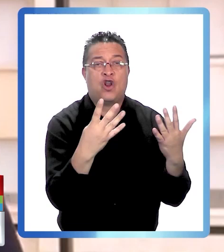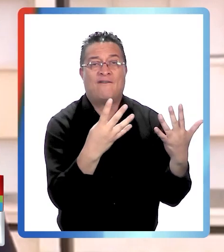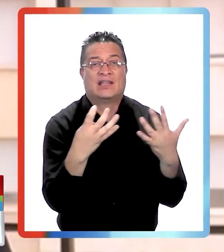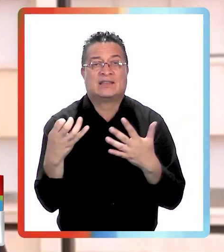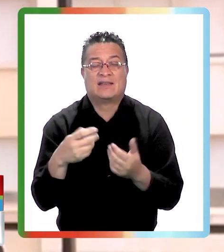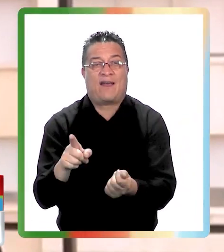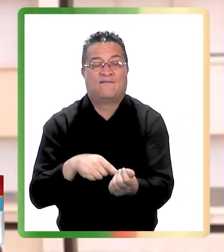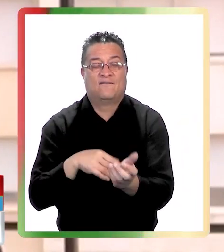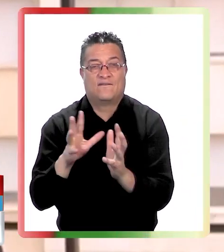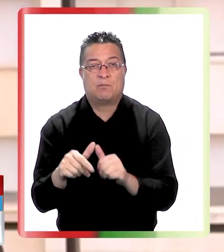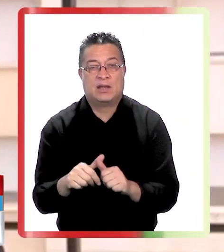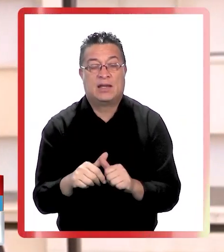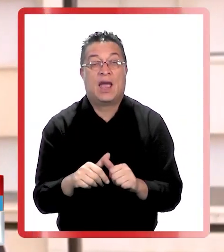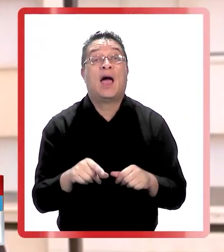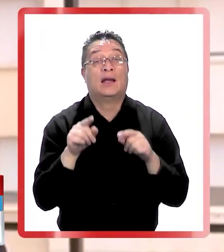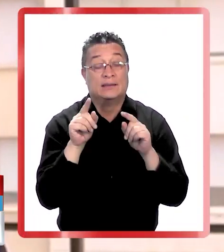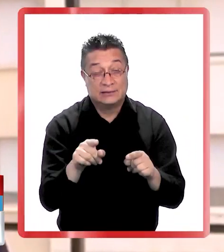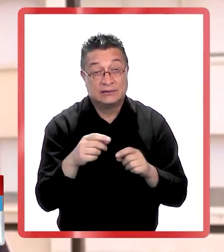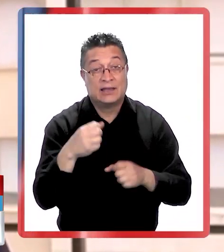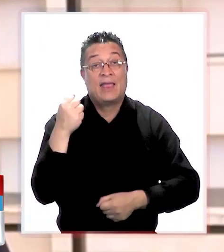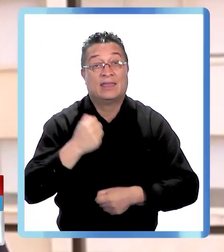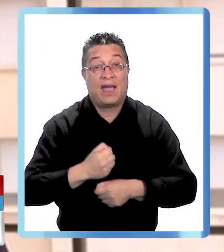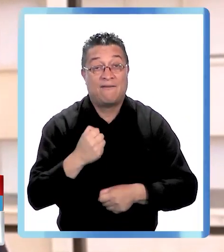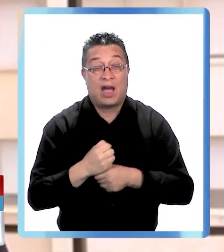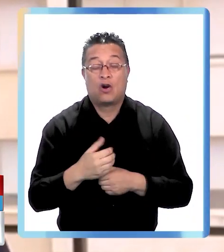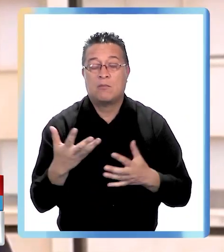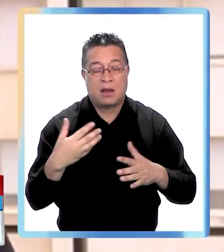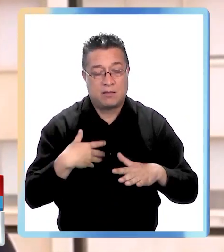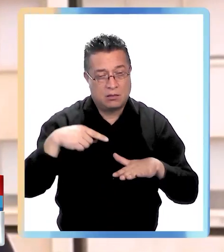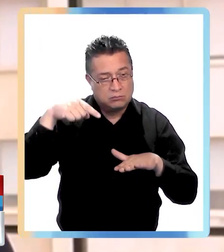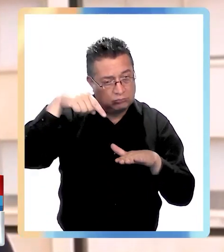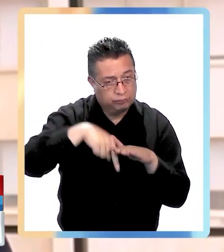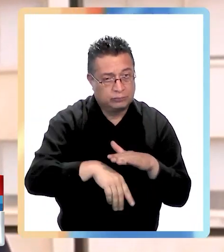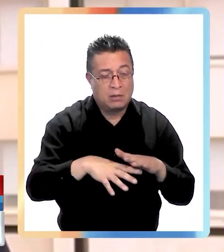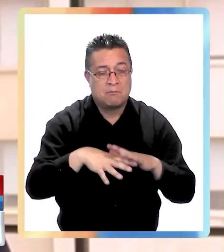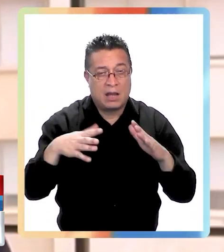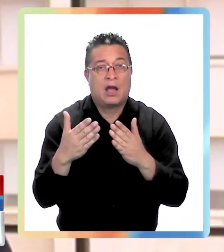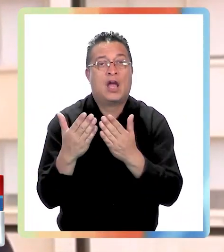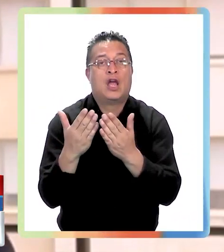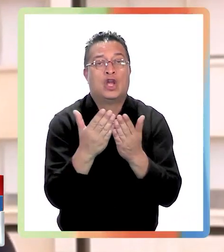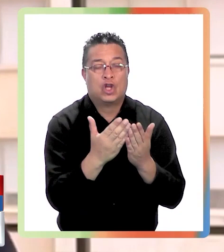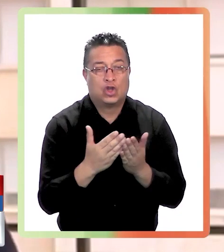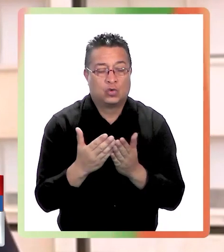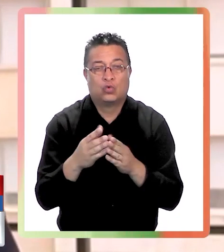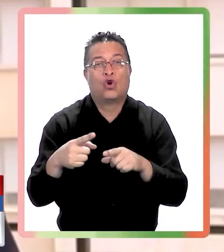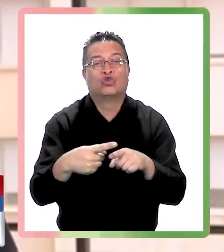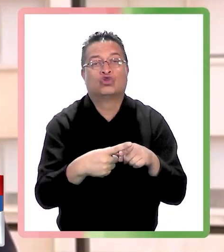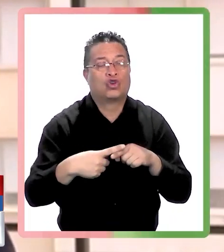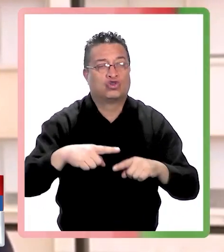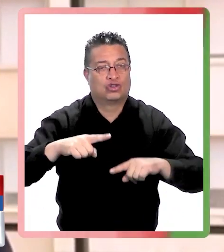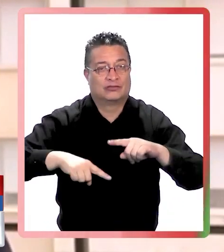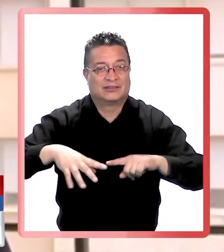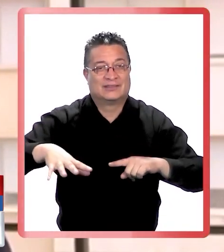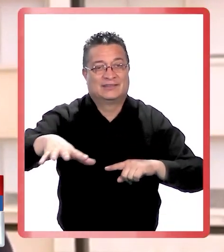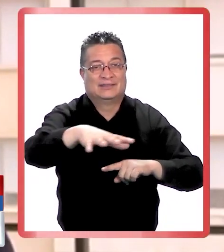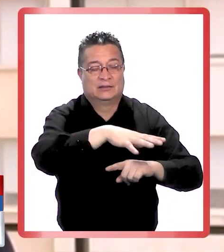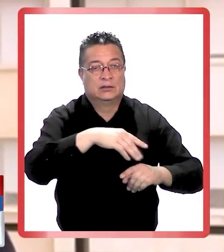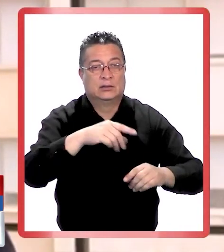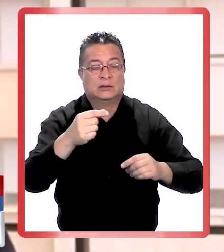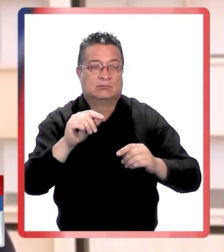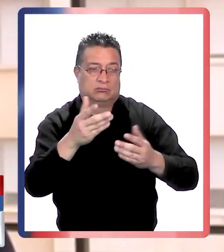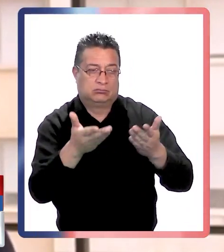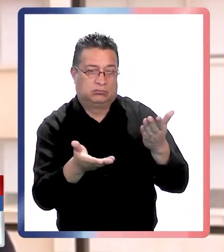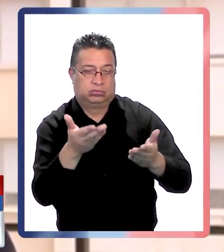3.900 familias. En tal sentido, este trabajo lo queremos profundizar con un estudio socioterritorial que evaluará